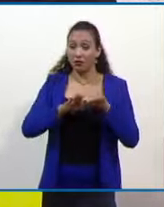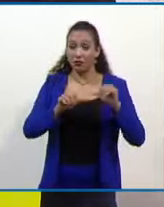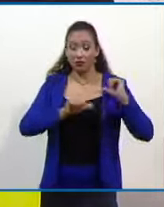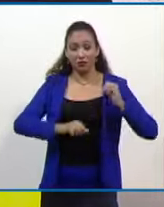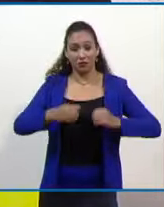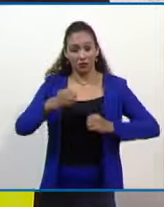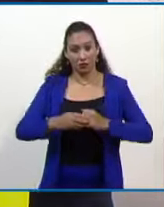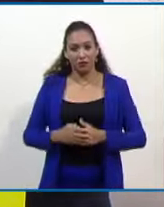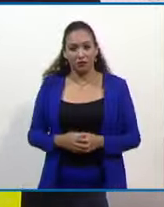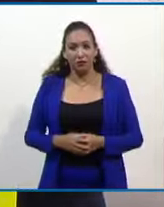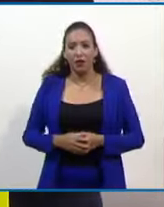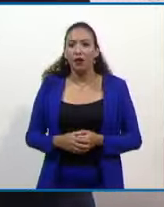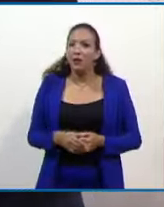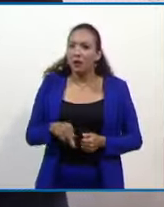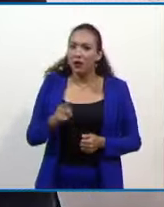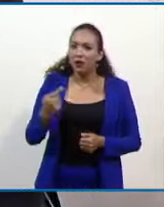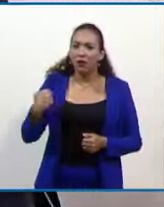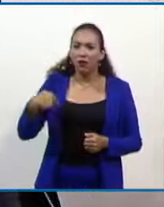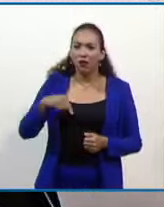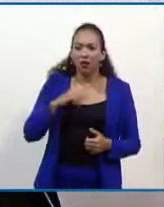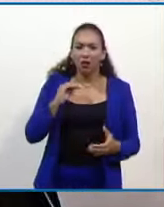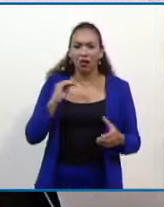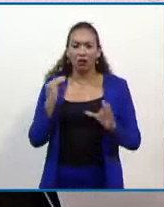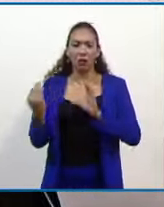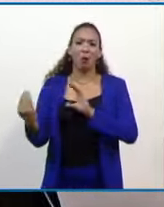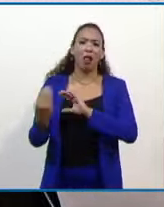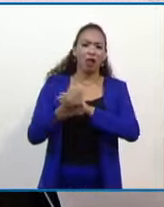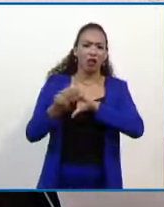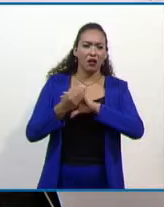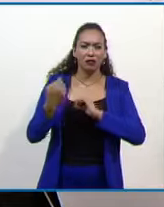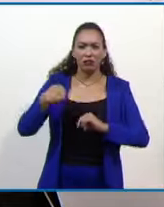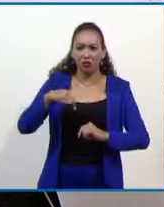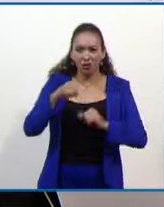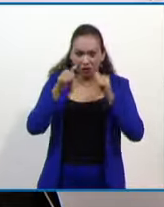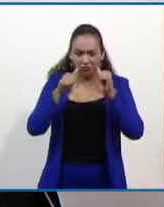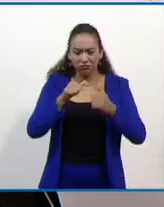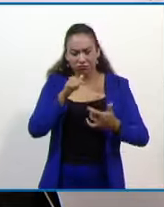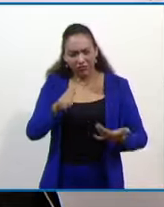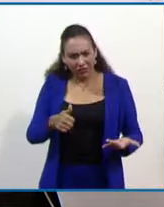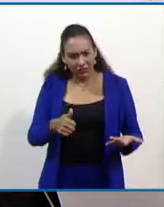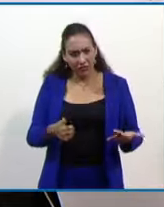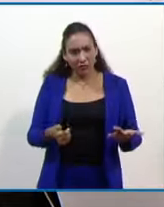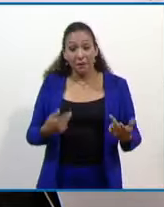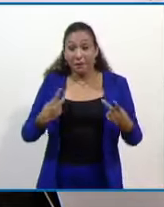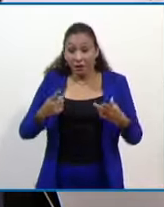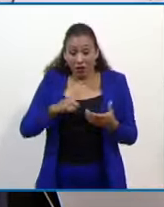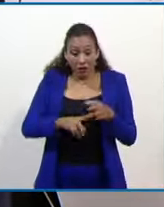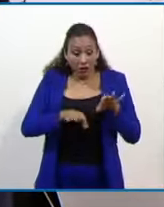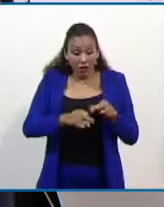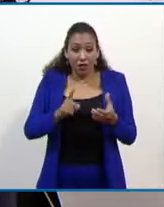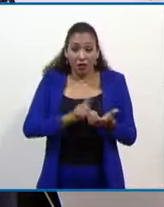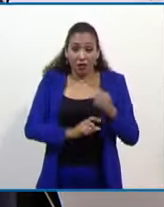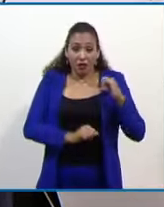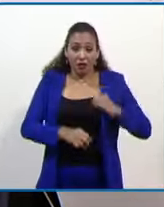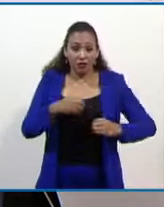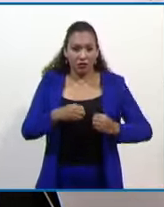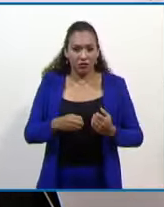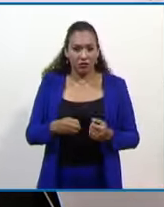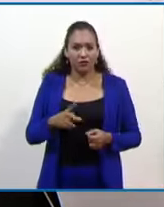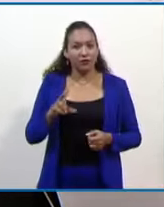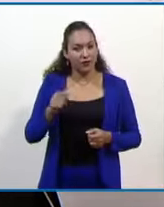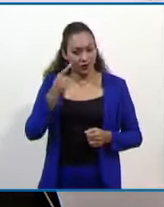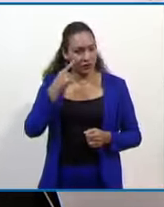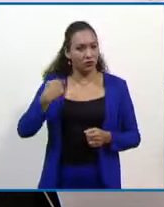No nos han permitido participar en los diálogos a la voz del trabajador. No venimos con bandera